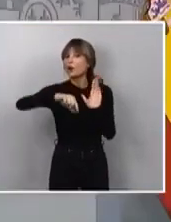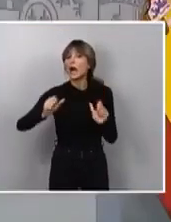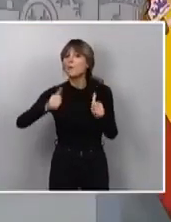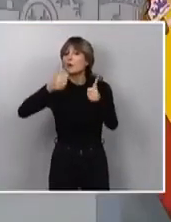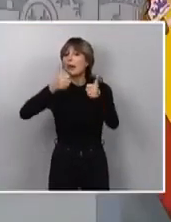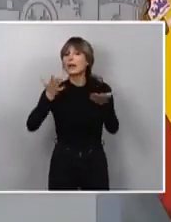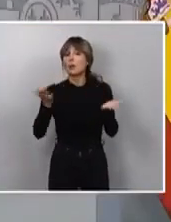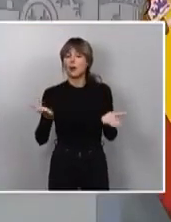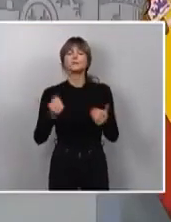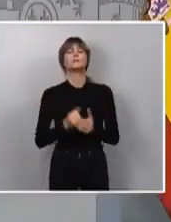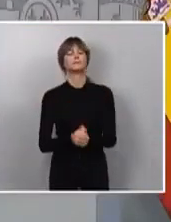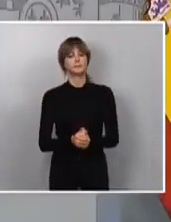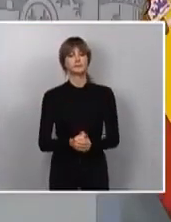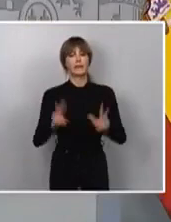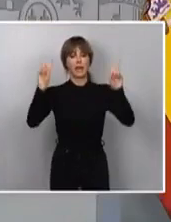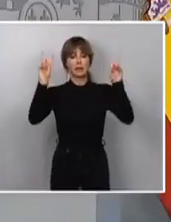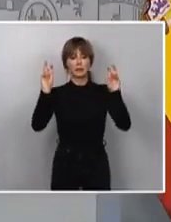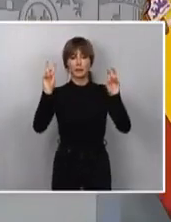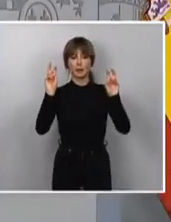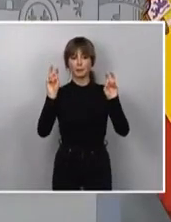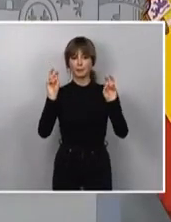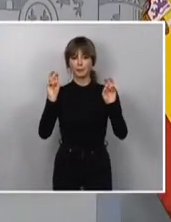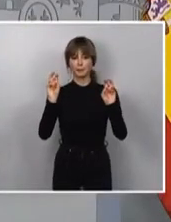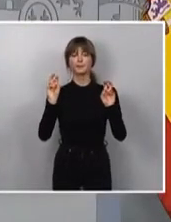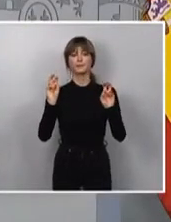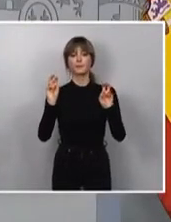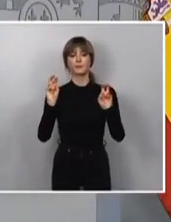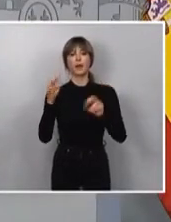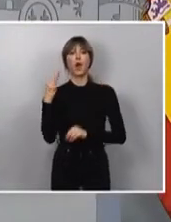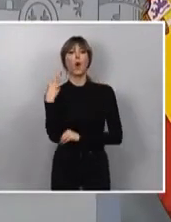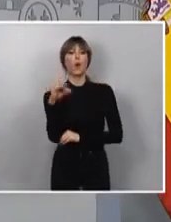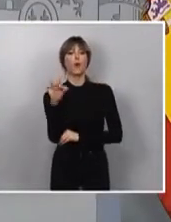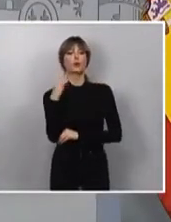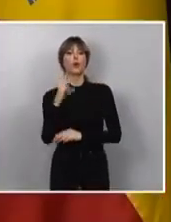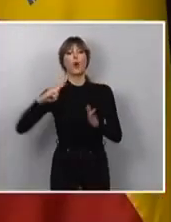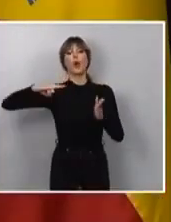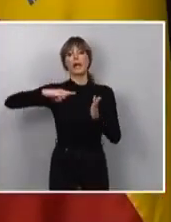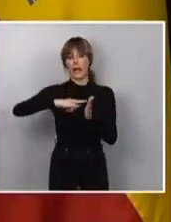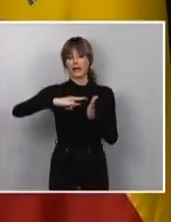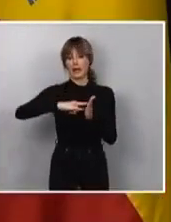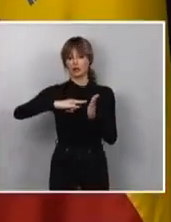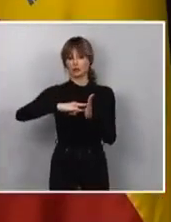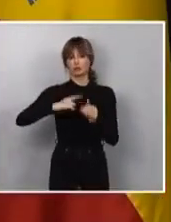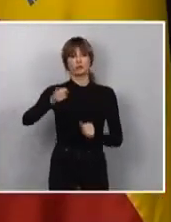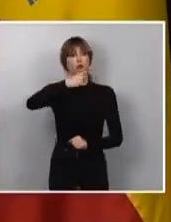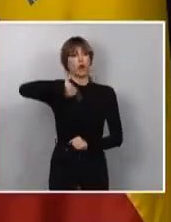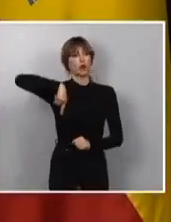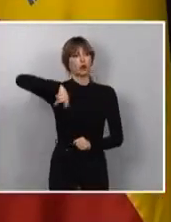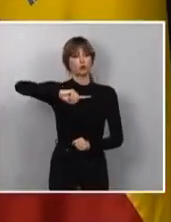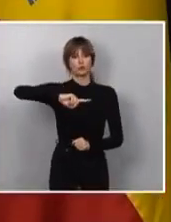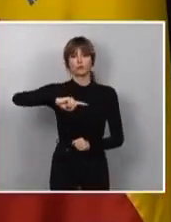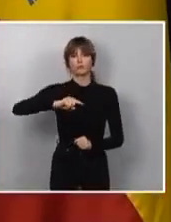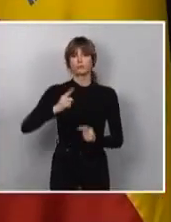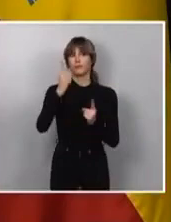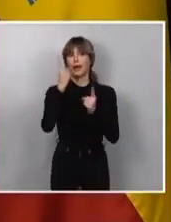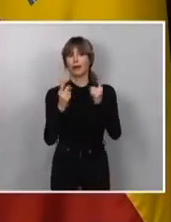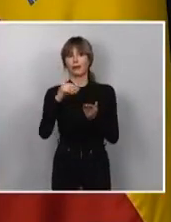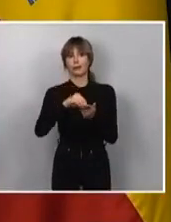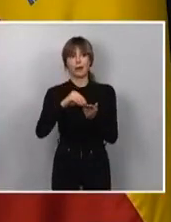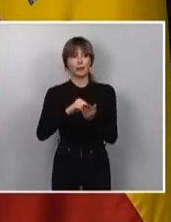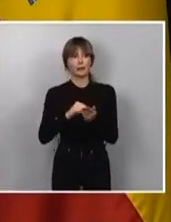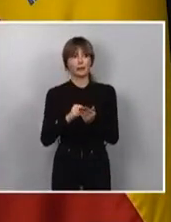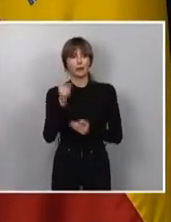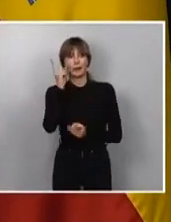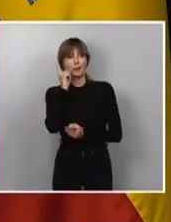bolsillos de los contribuyentes y ahora que nos dice la seguridad social dice No ahora vamos a subir las cotizaciones sociales pero eh alma de cántaro Cómo va a subir las